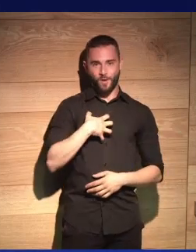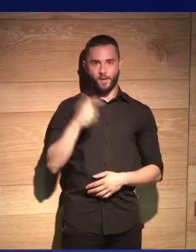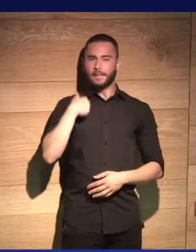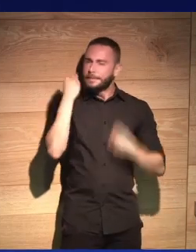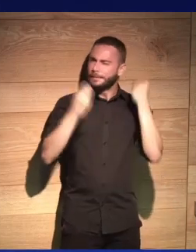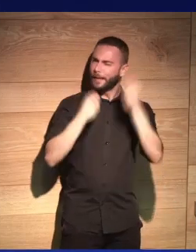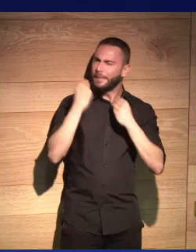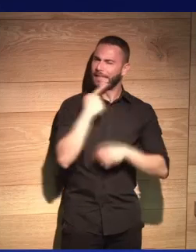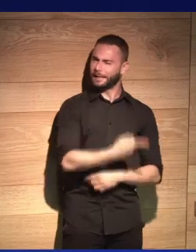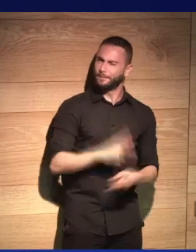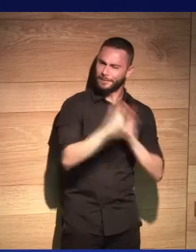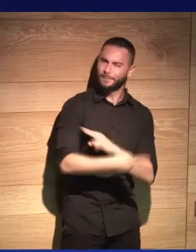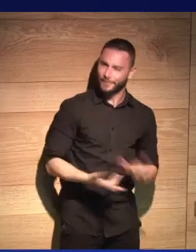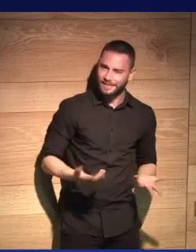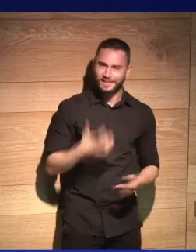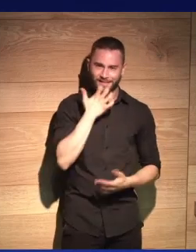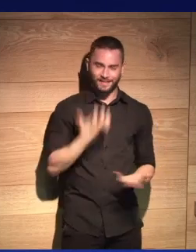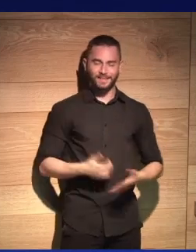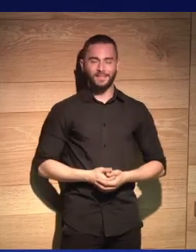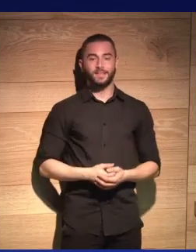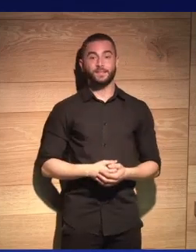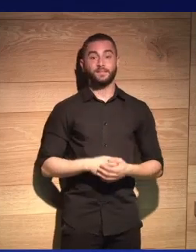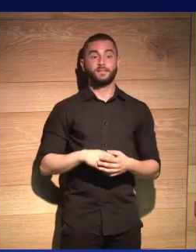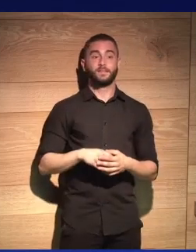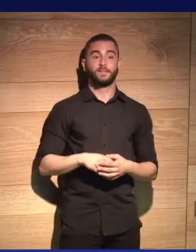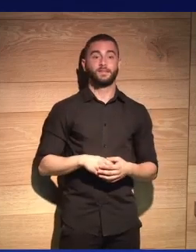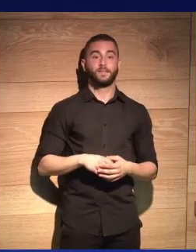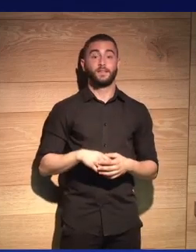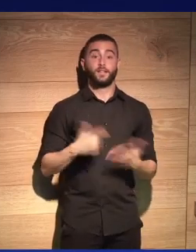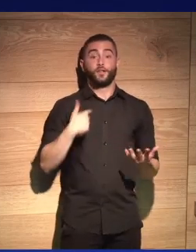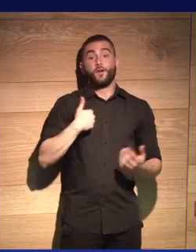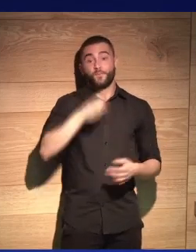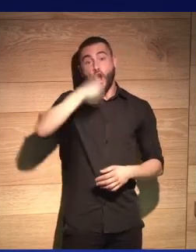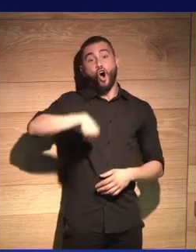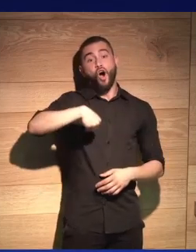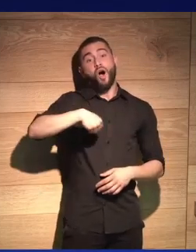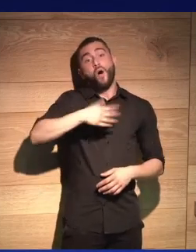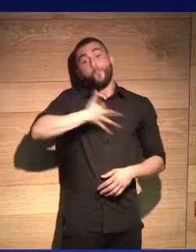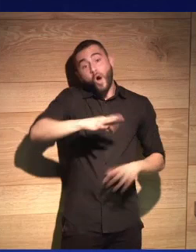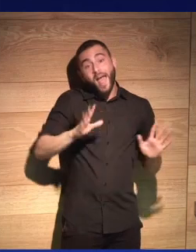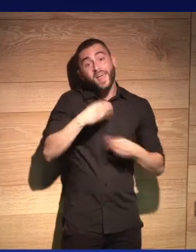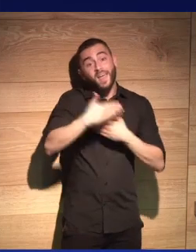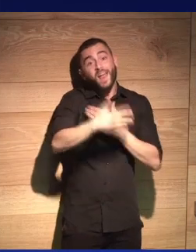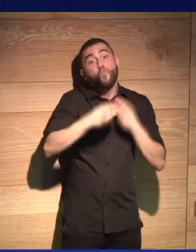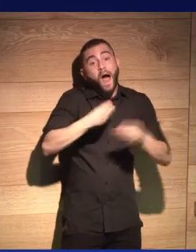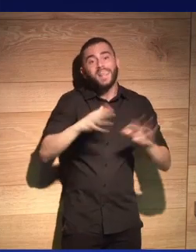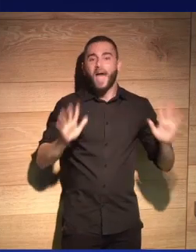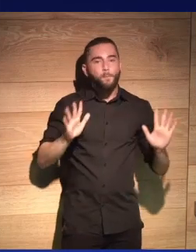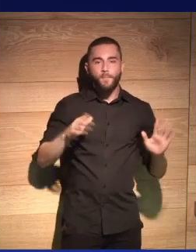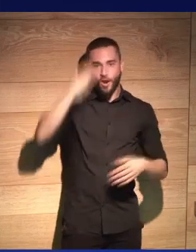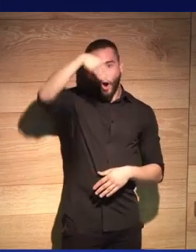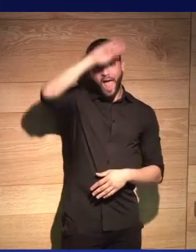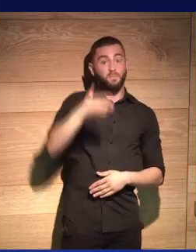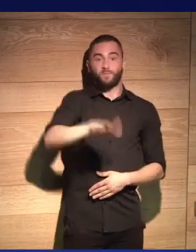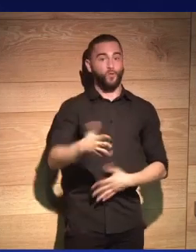después añado, lo haría, pero resulta que está muerto, mi amor. ¿Ese pobre joven está muerto?